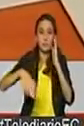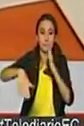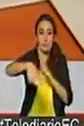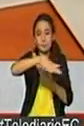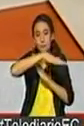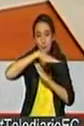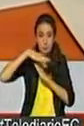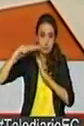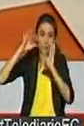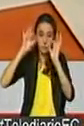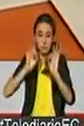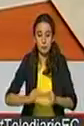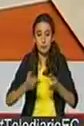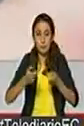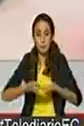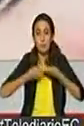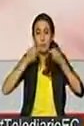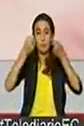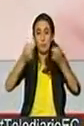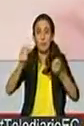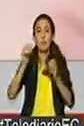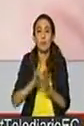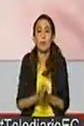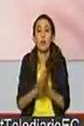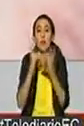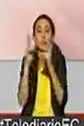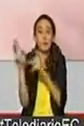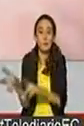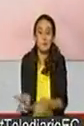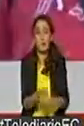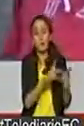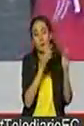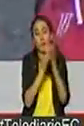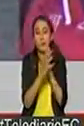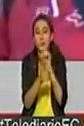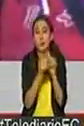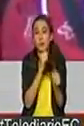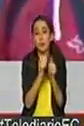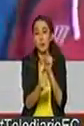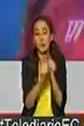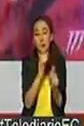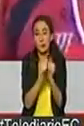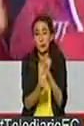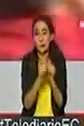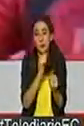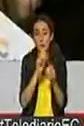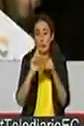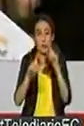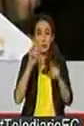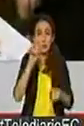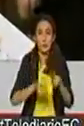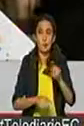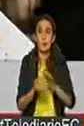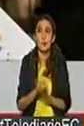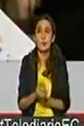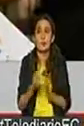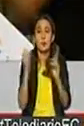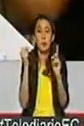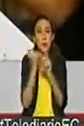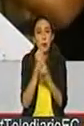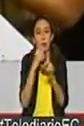a los consumos especiales para las fundas plásticas, a los planes de telefonía celular postpago individuales, entre otros. Impacta a